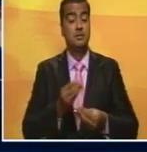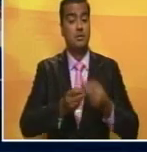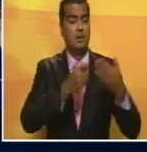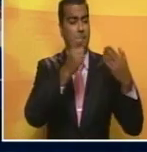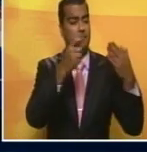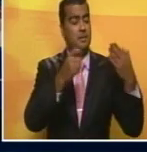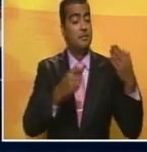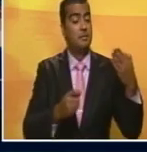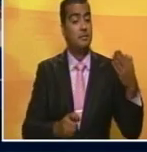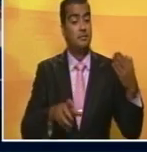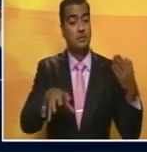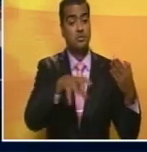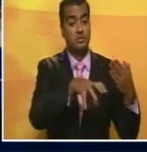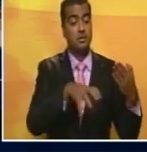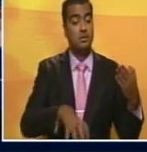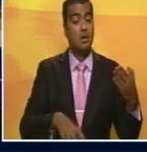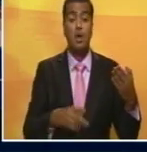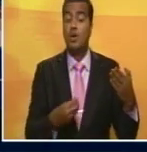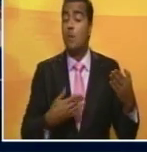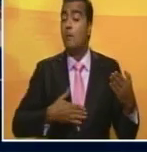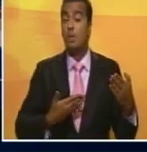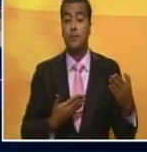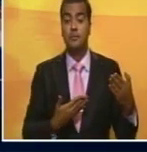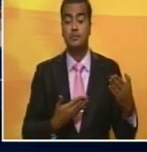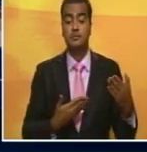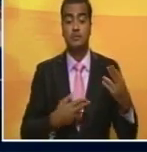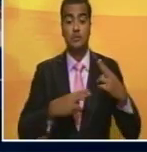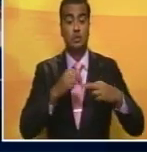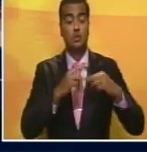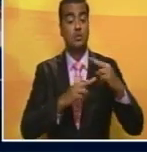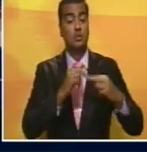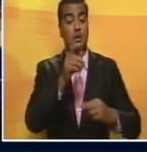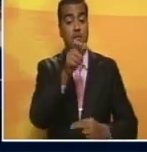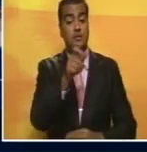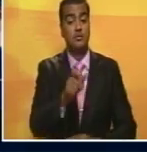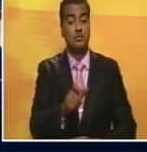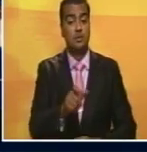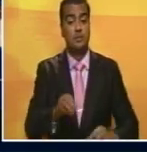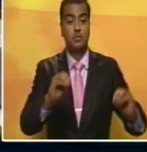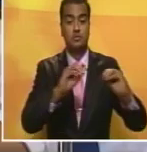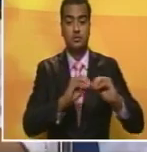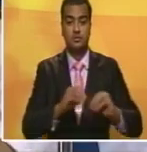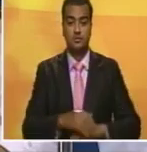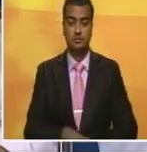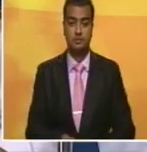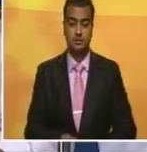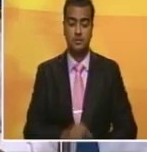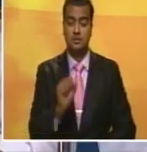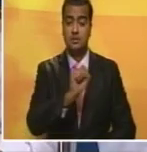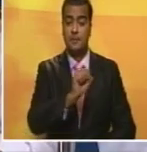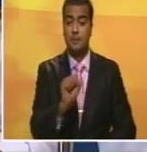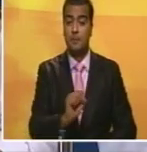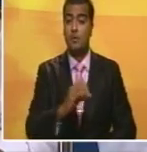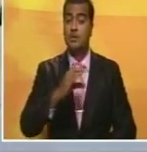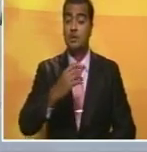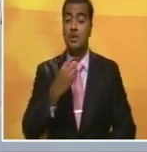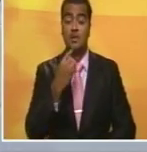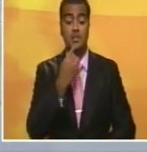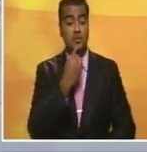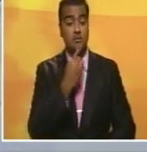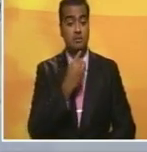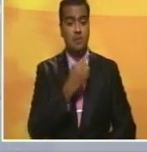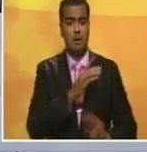en aquellos estados donde no podamos construir candidaturas por consenso. Simón Calzadilla aseguró que el